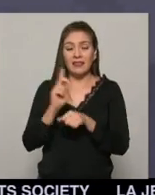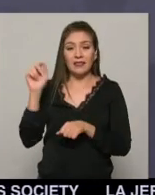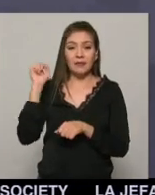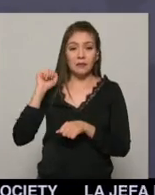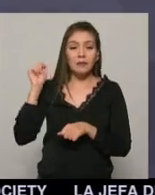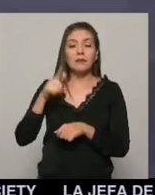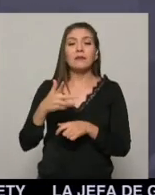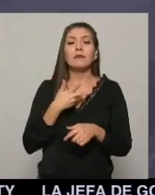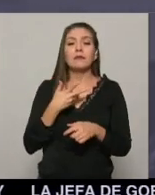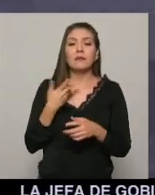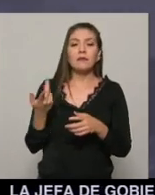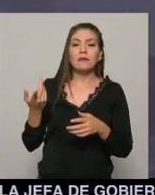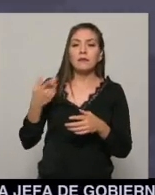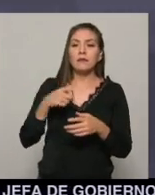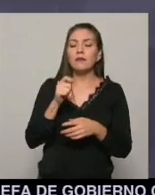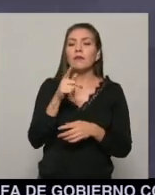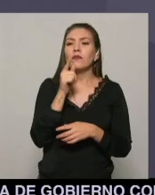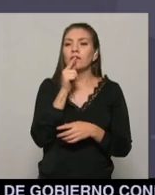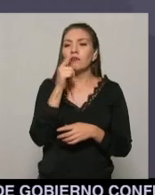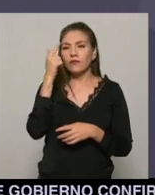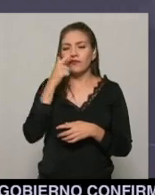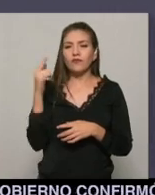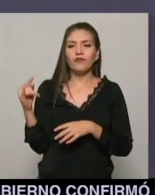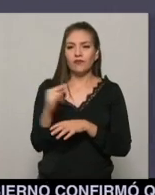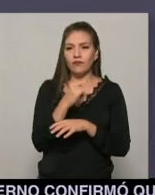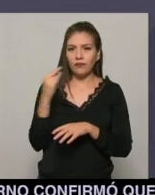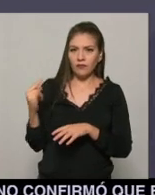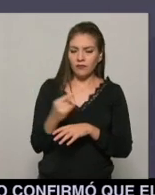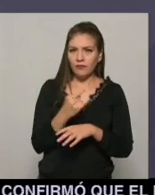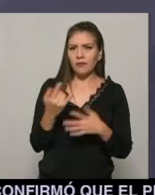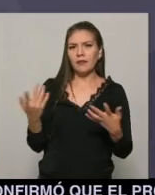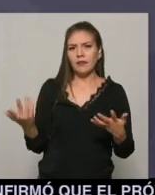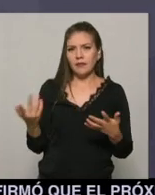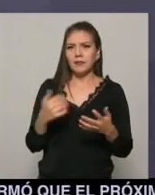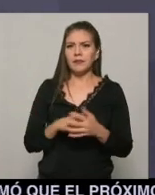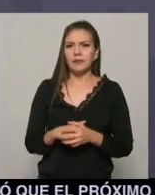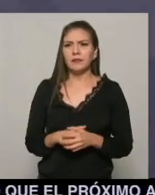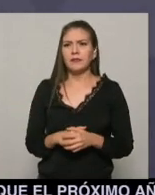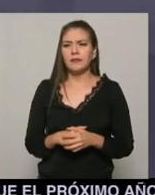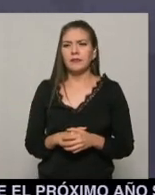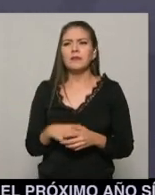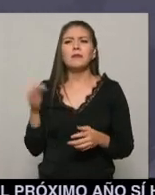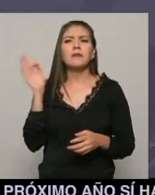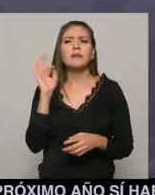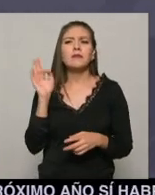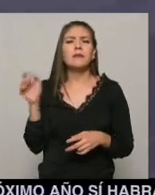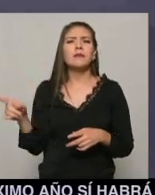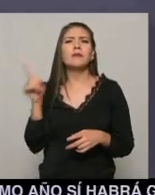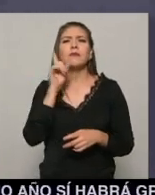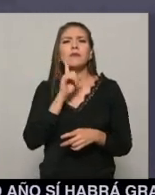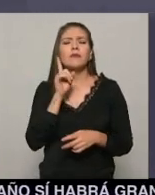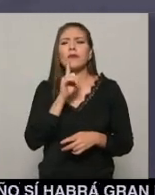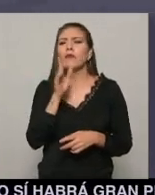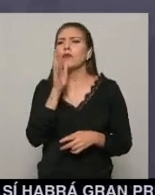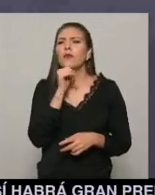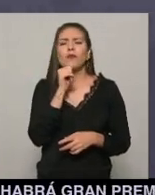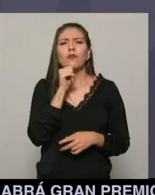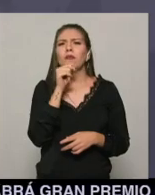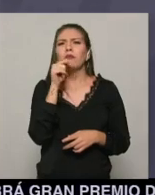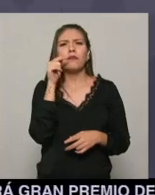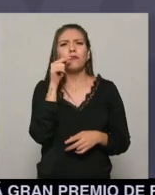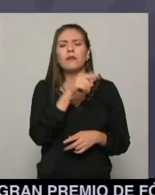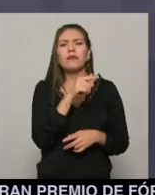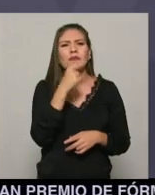que eventualmente la víctima los pudiera identificar. ¿Qué pasaría, por ejemplo, si la víctima no pudiera identificarlos por el contexto en el que